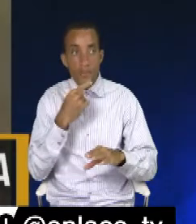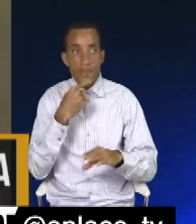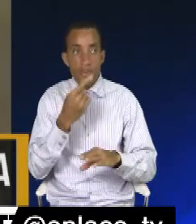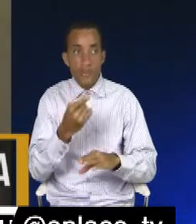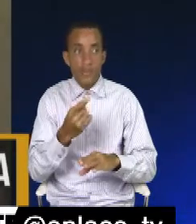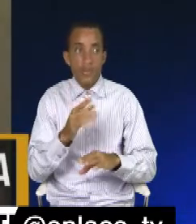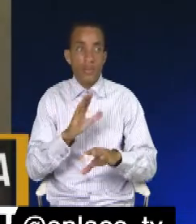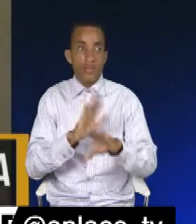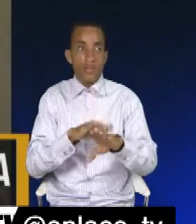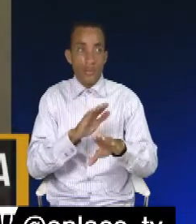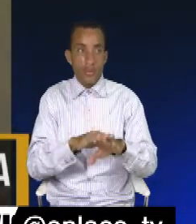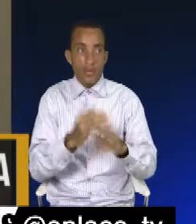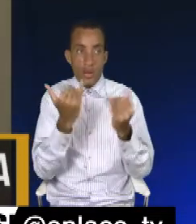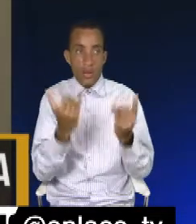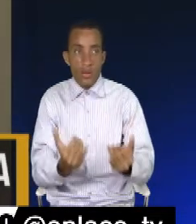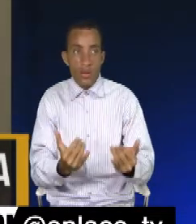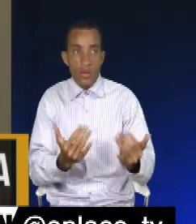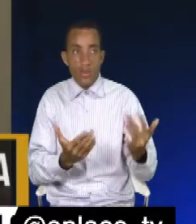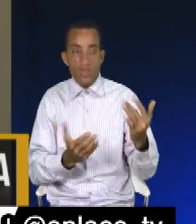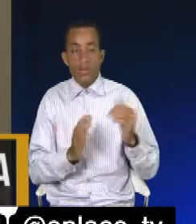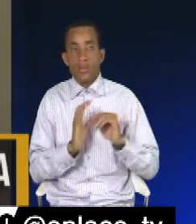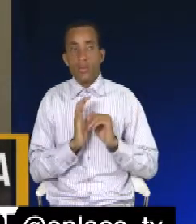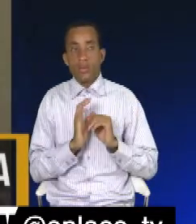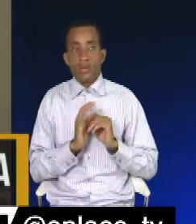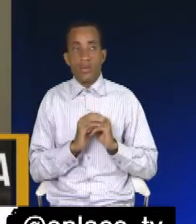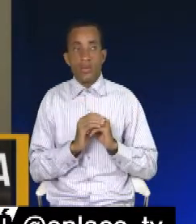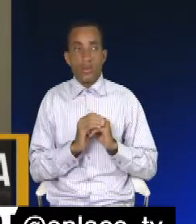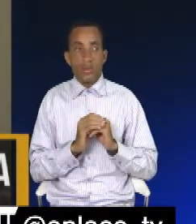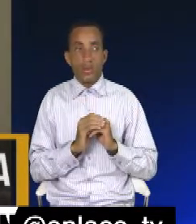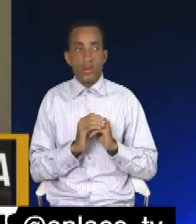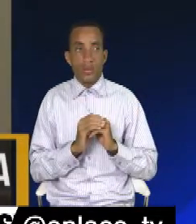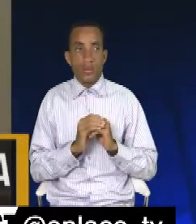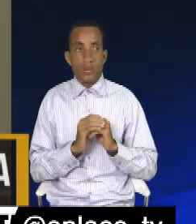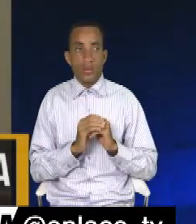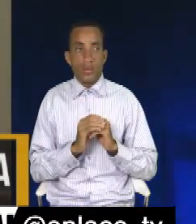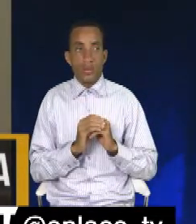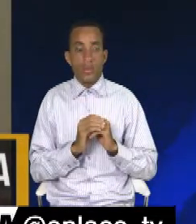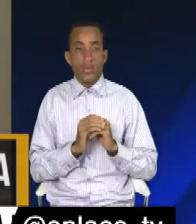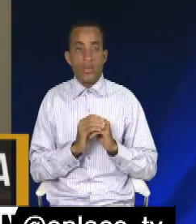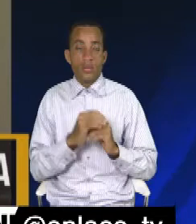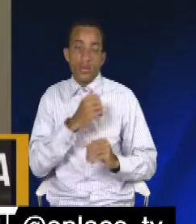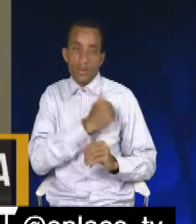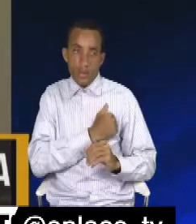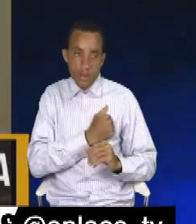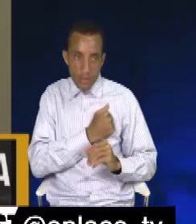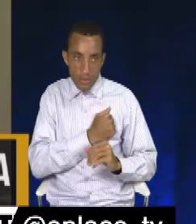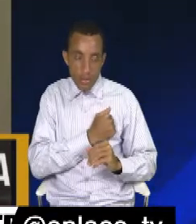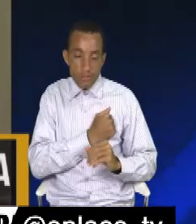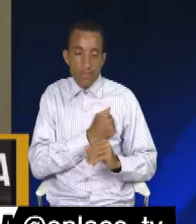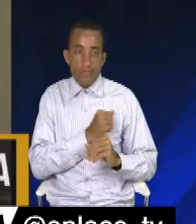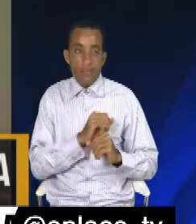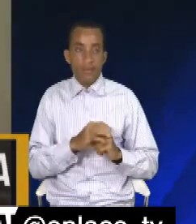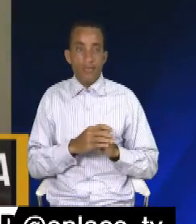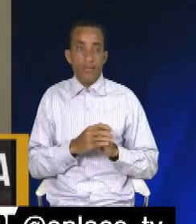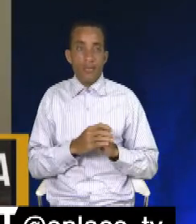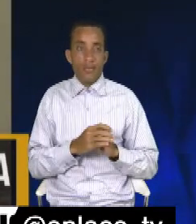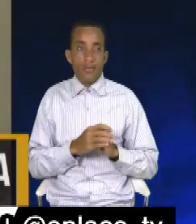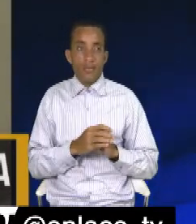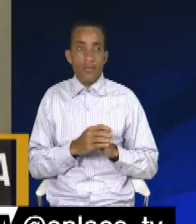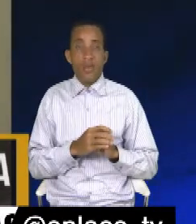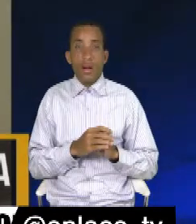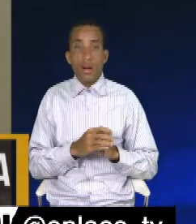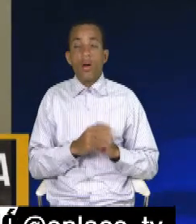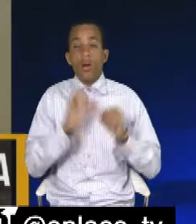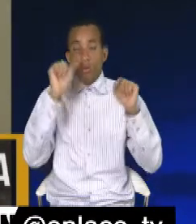nombre de prensa hoy y que le pedí el favor que, como él tiene la